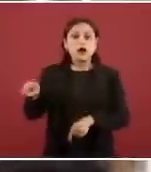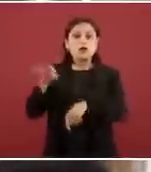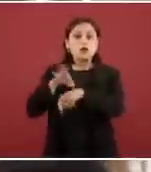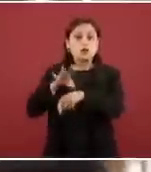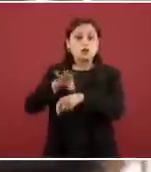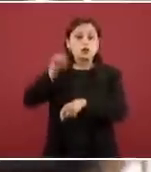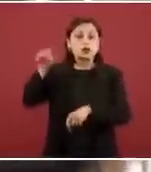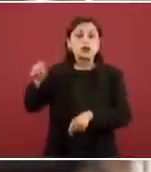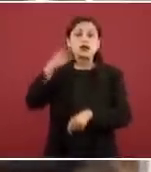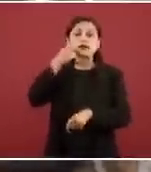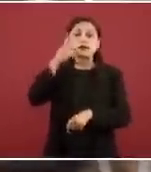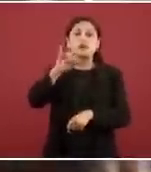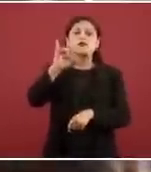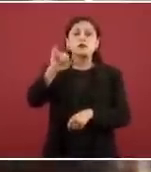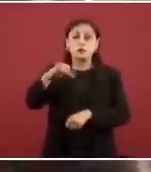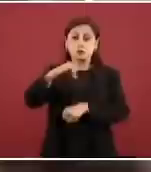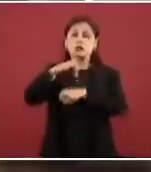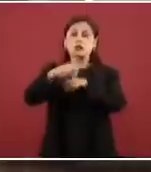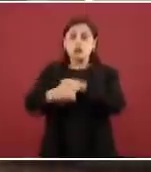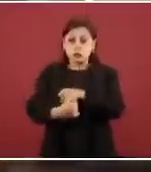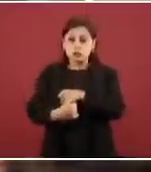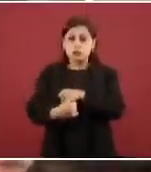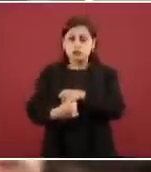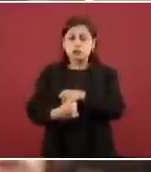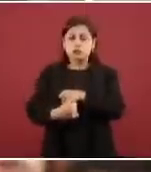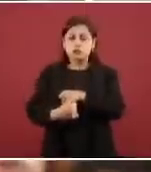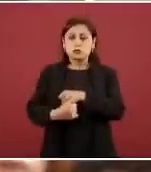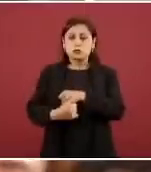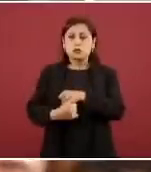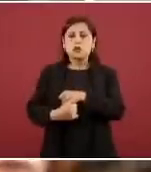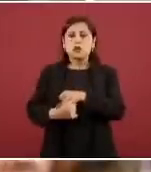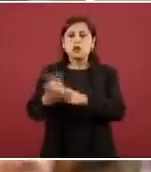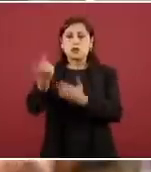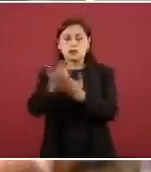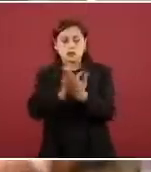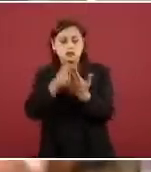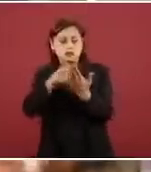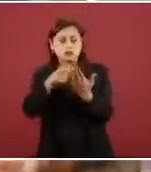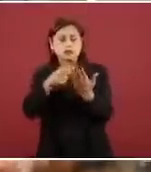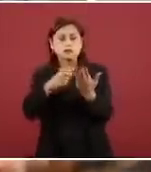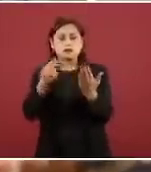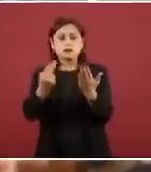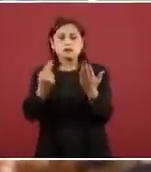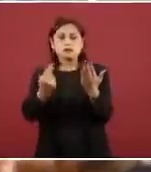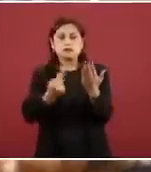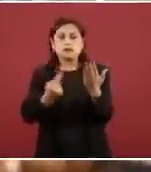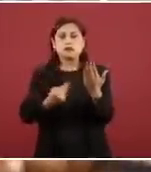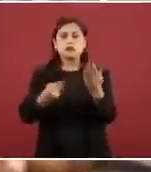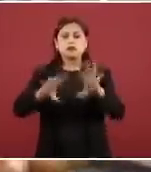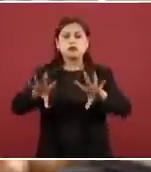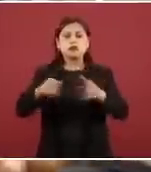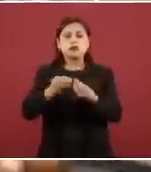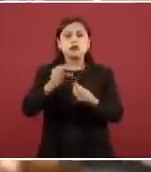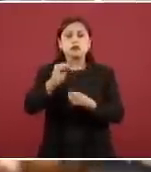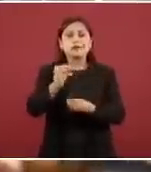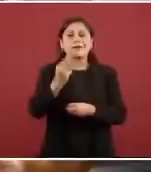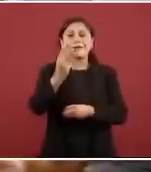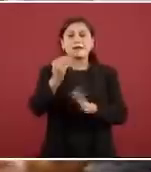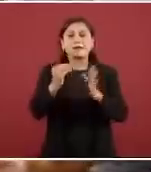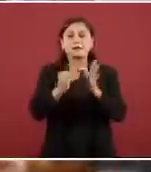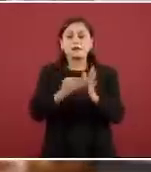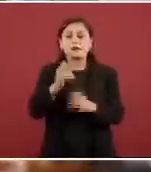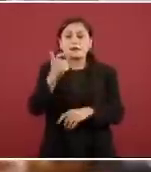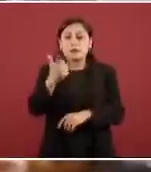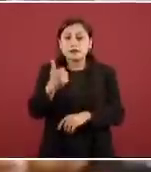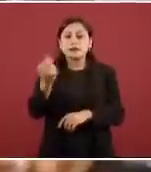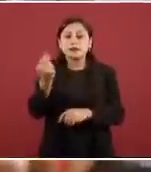y se le dio un listado de materiales para la cirugía por 93,000 pesos.